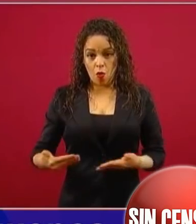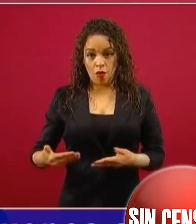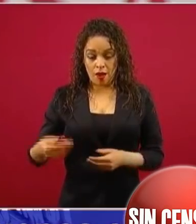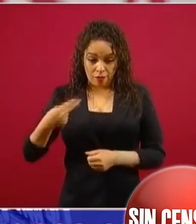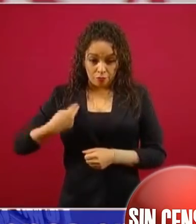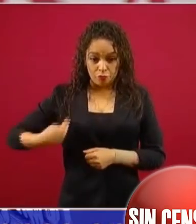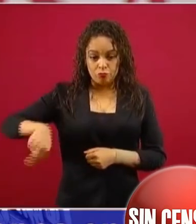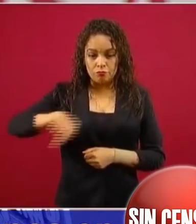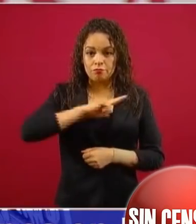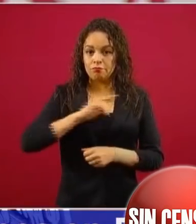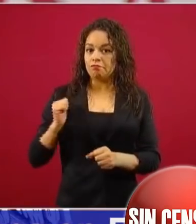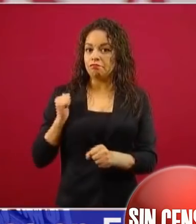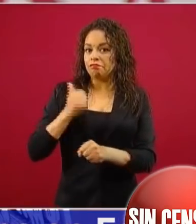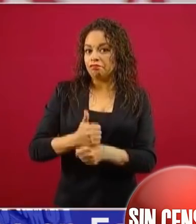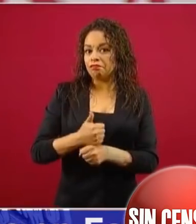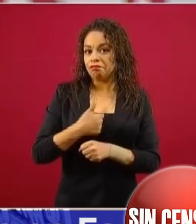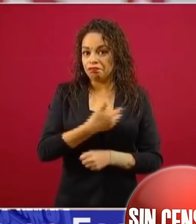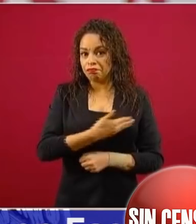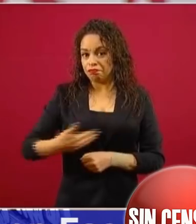Afortunadamente